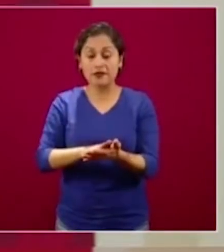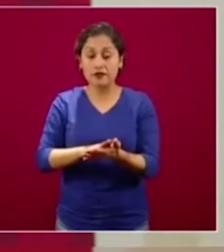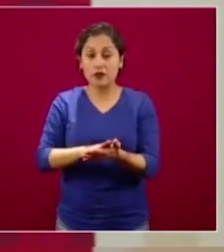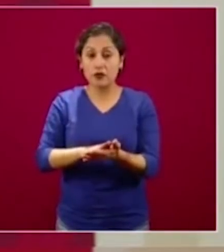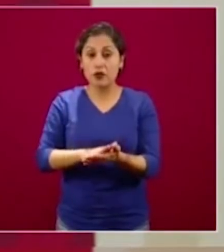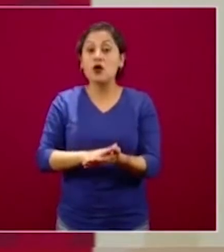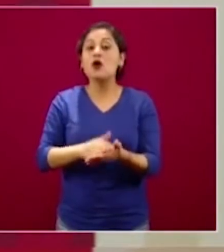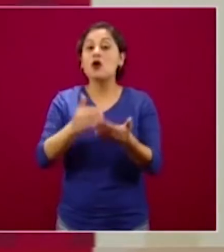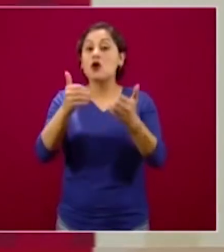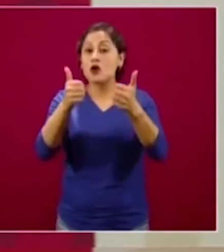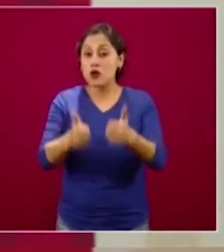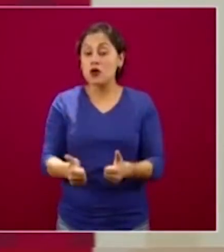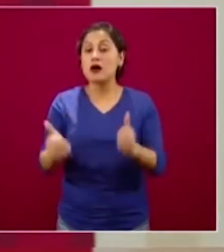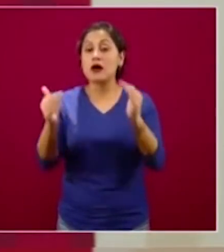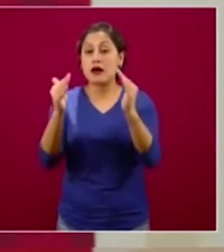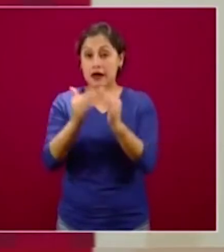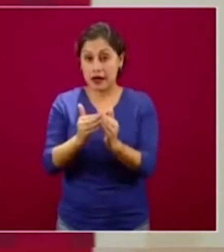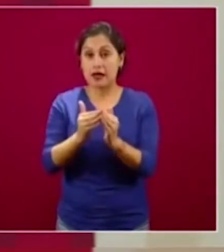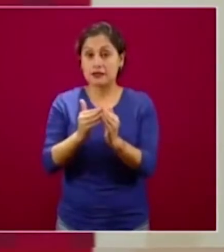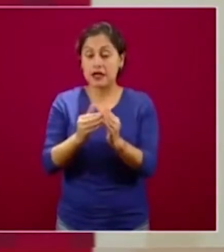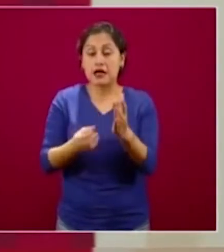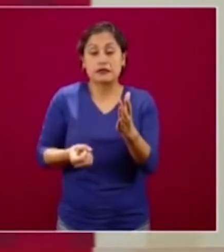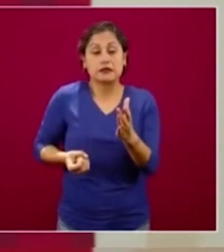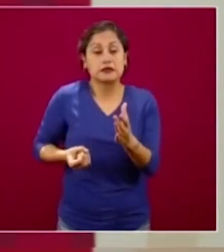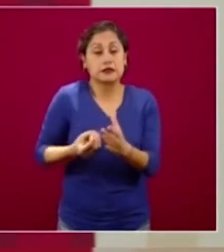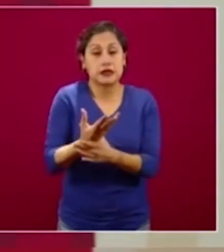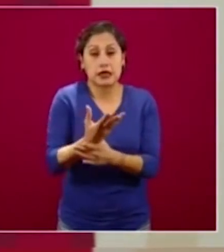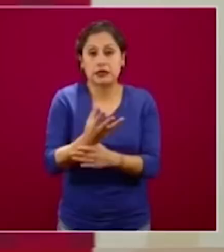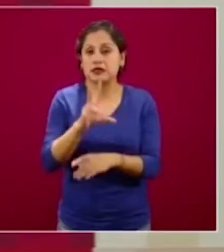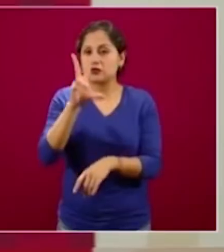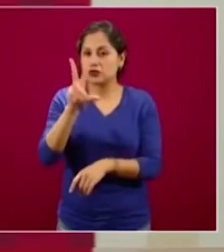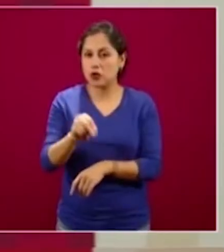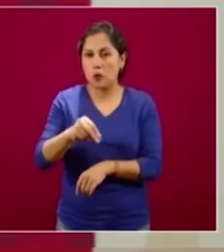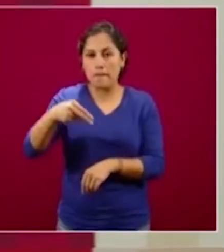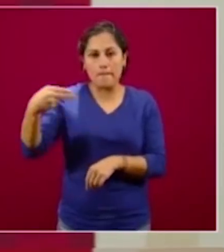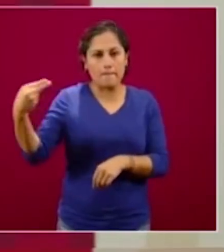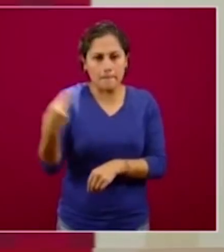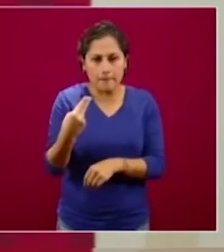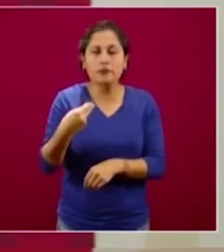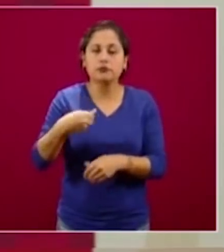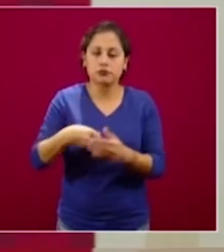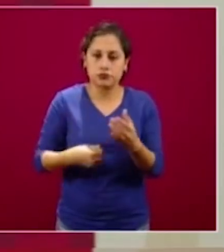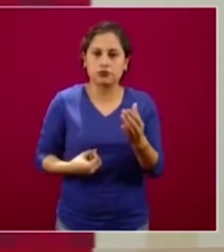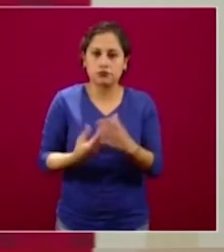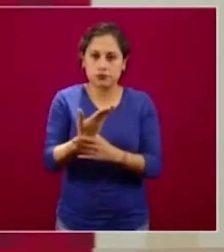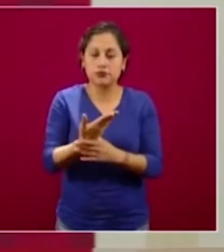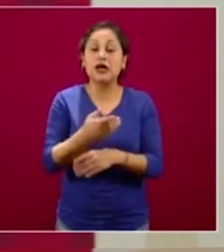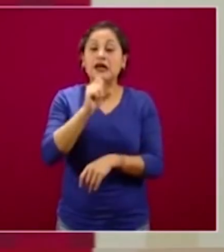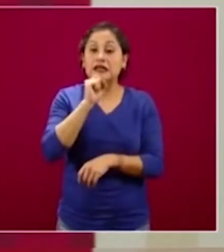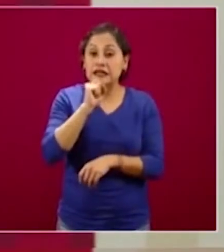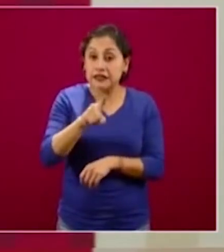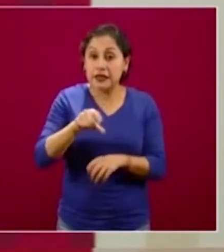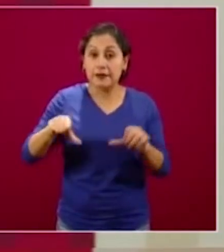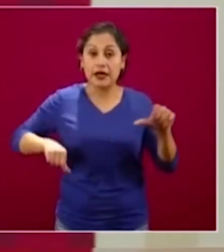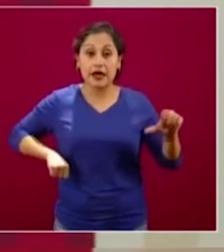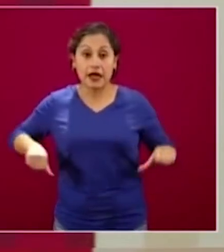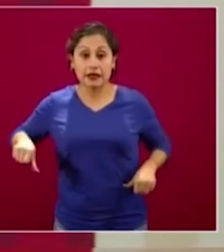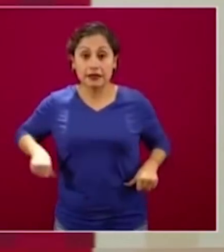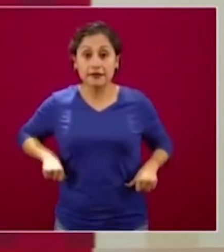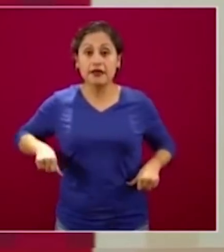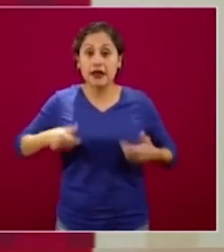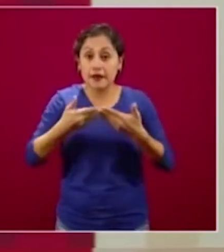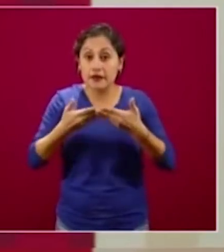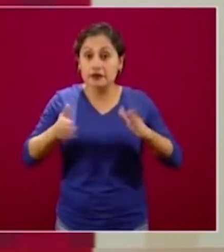salir a menos que sea necesario, y que no abran los sitios de trabajo que no hayan sido calificados como